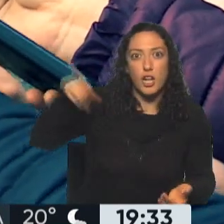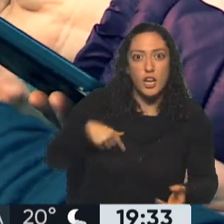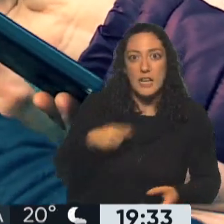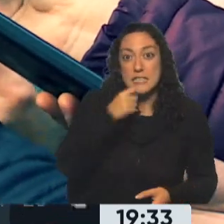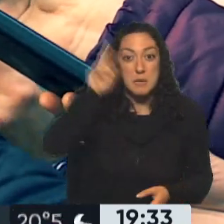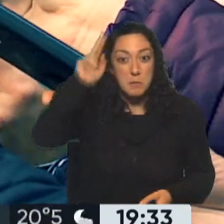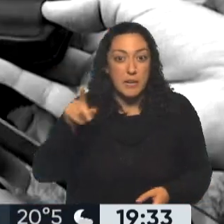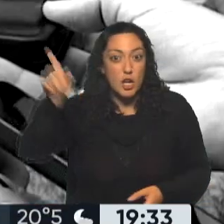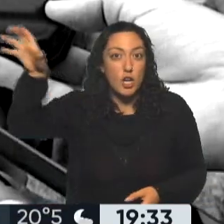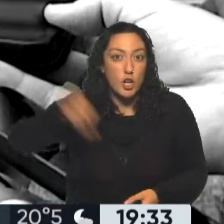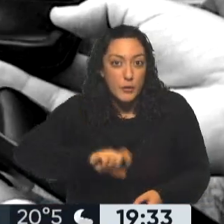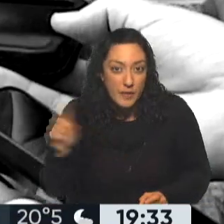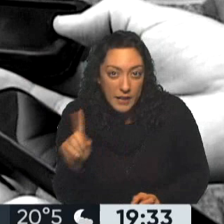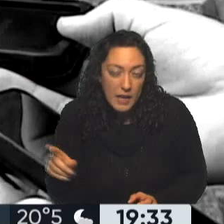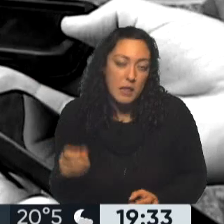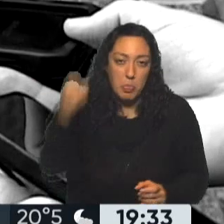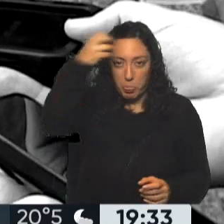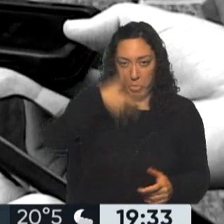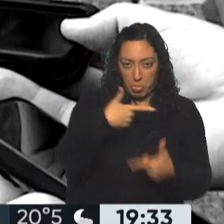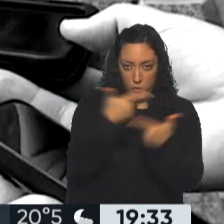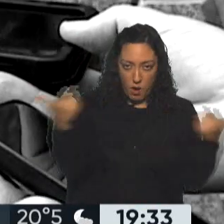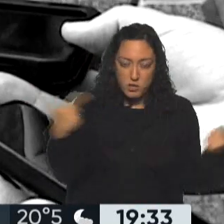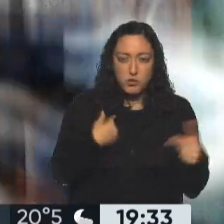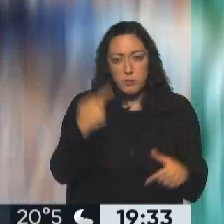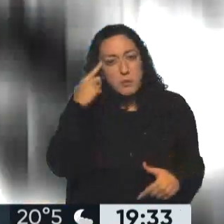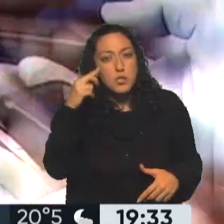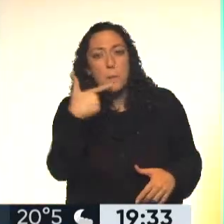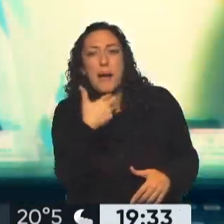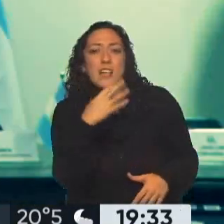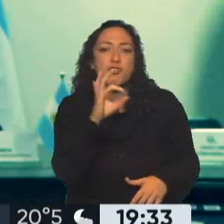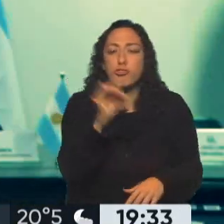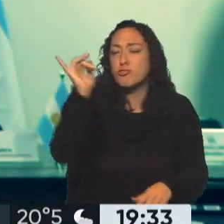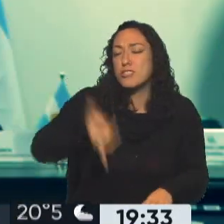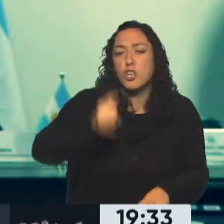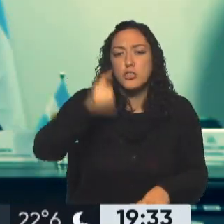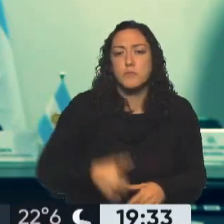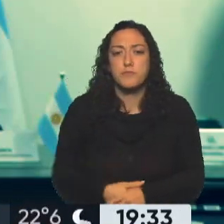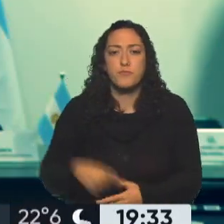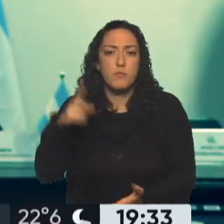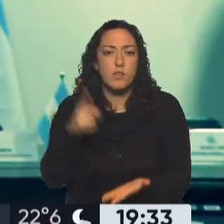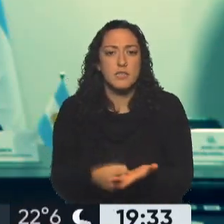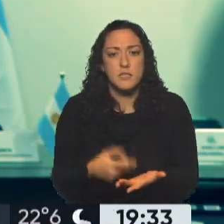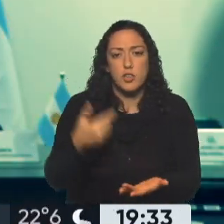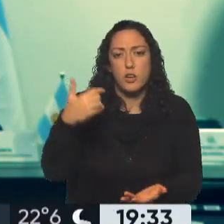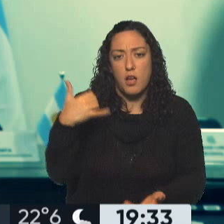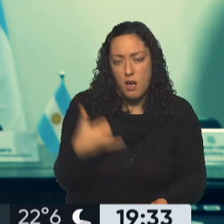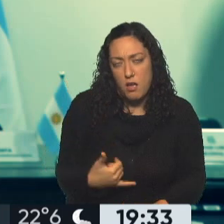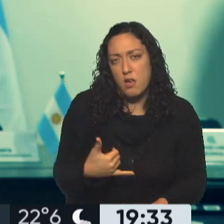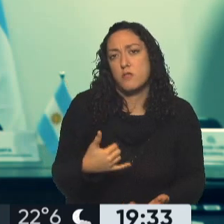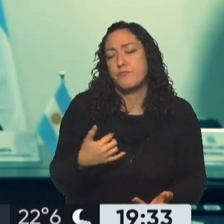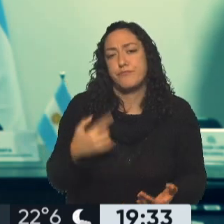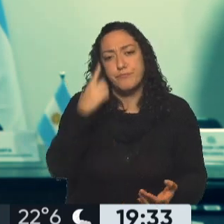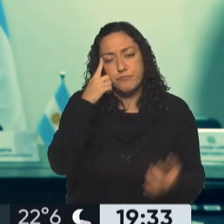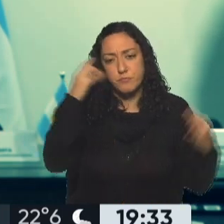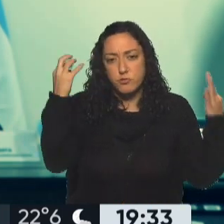no me convence nadie. Y lo que yo creo es que tiene que haber paso, no tiene soluciones. Yo tomo una decisión convencido que